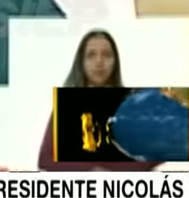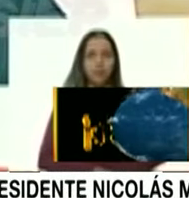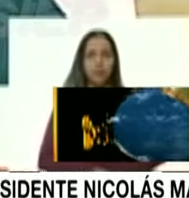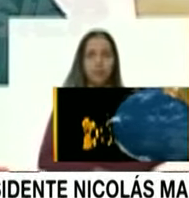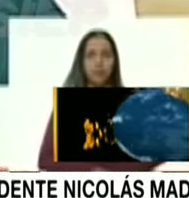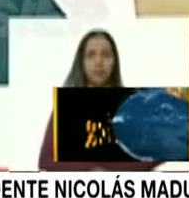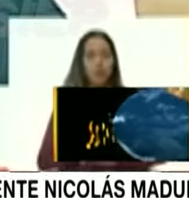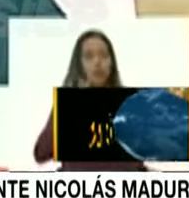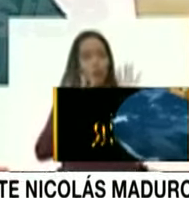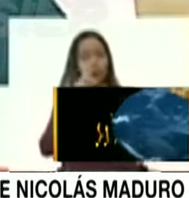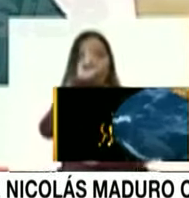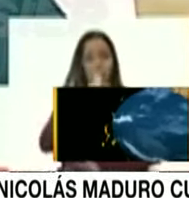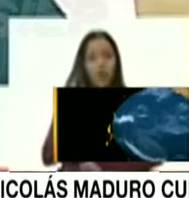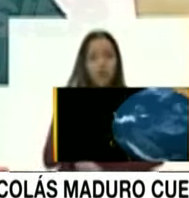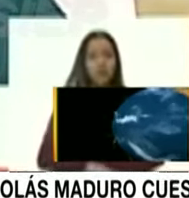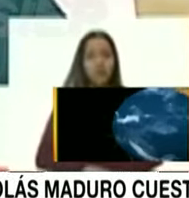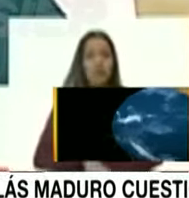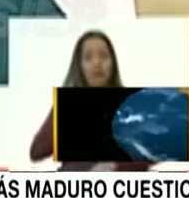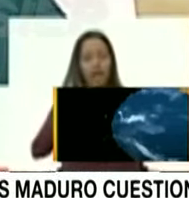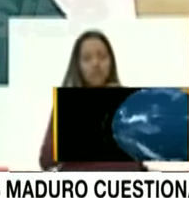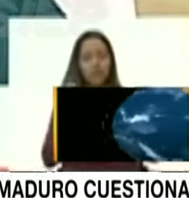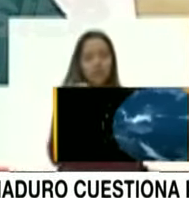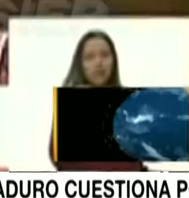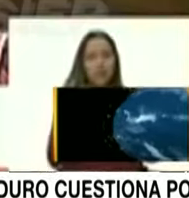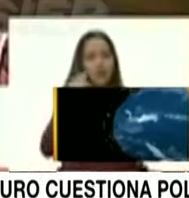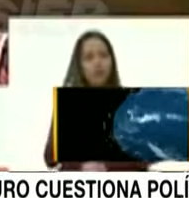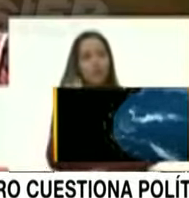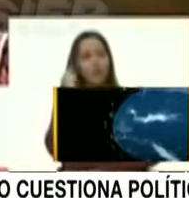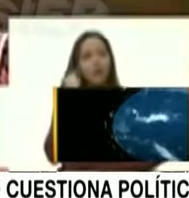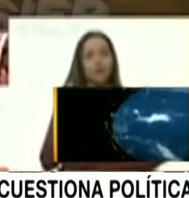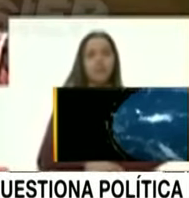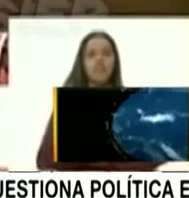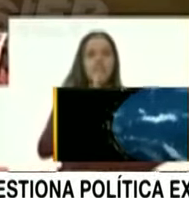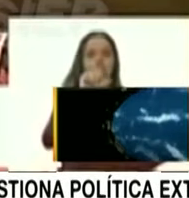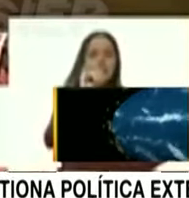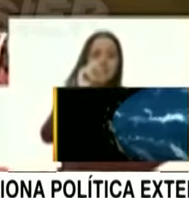Casi 8 años ha estado la embajadora Linda,